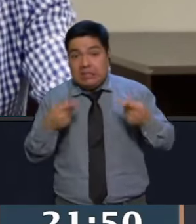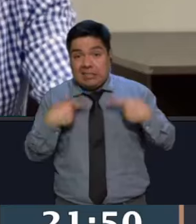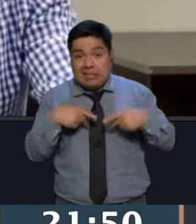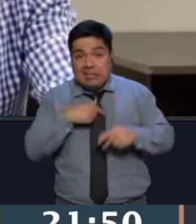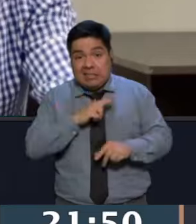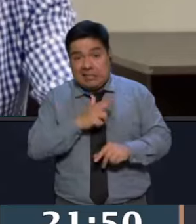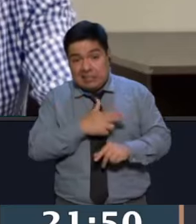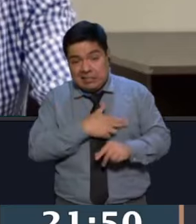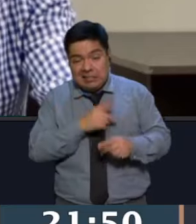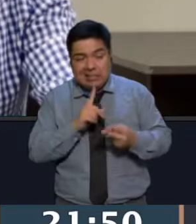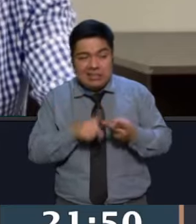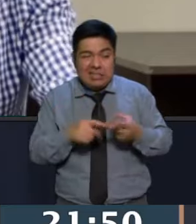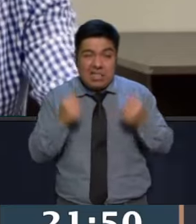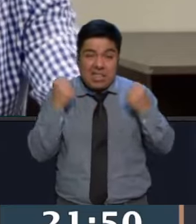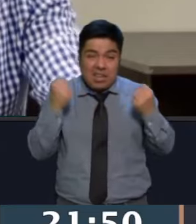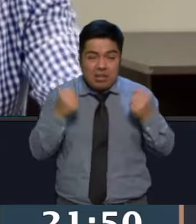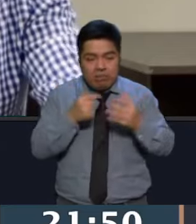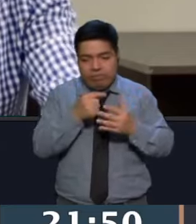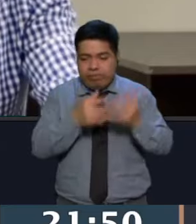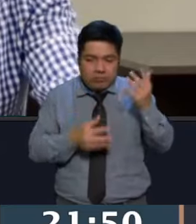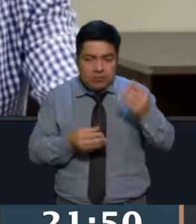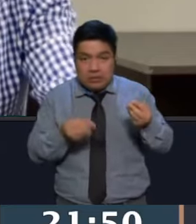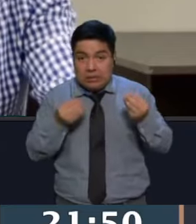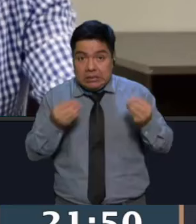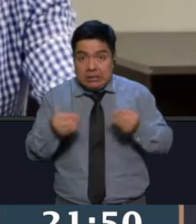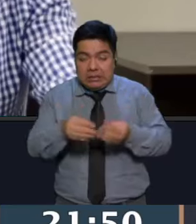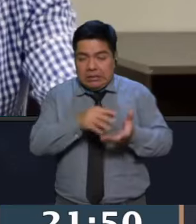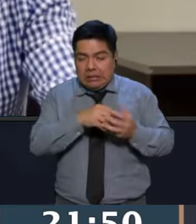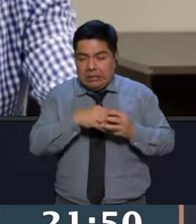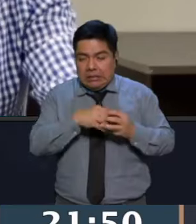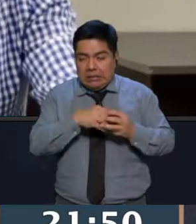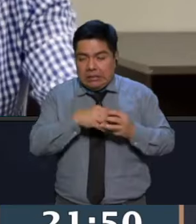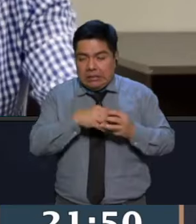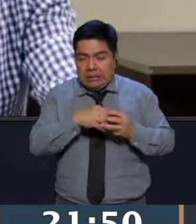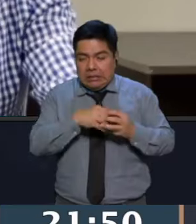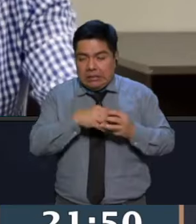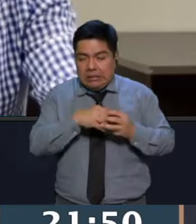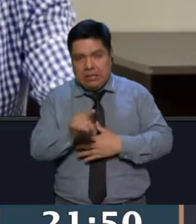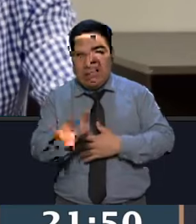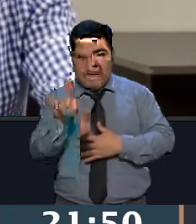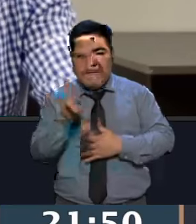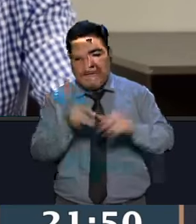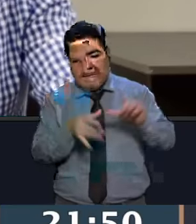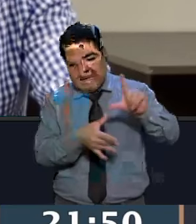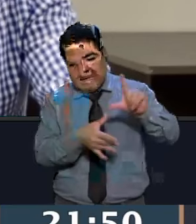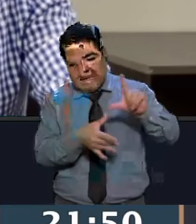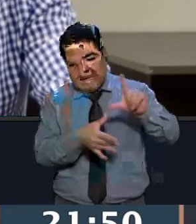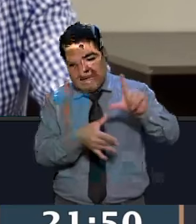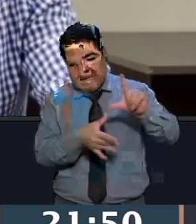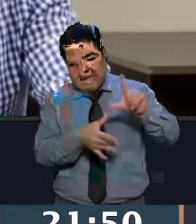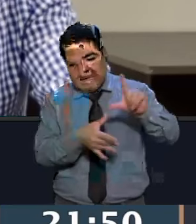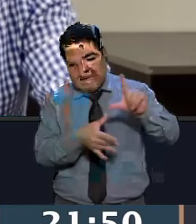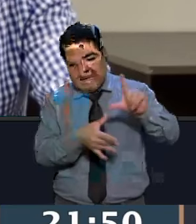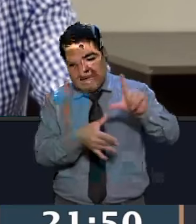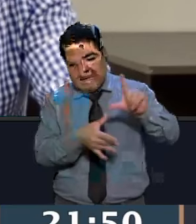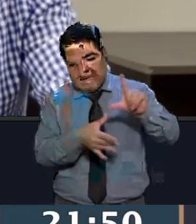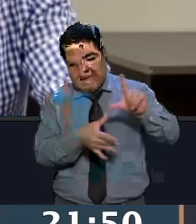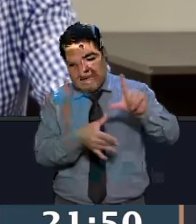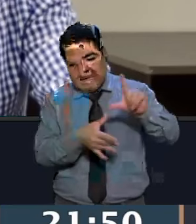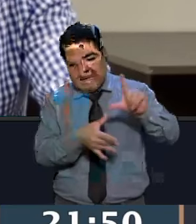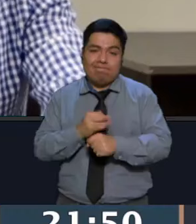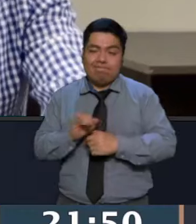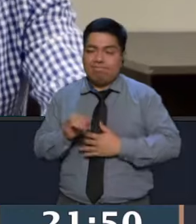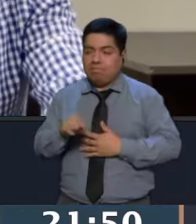en muchas personas heridas, en muchas manifestaciones, en fin, fue una convulsión social muy grande la que se ocasionó en Bolivia, y ahora también